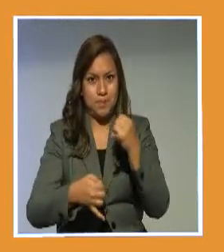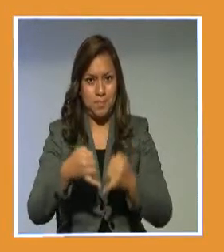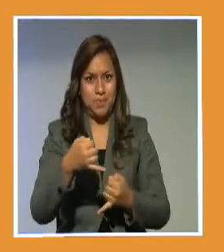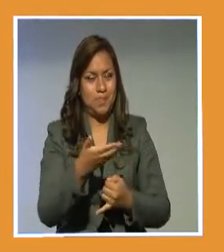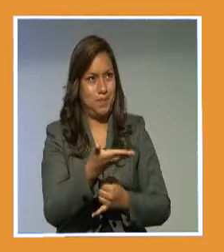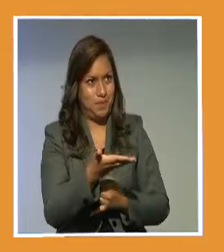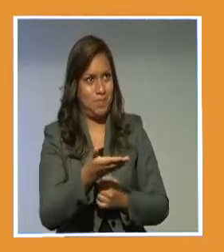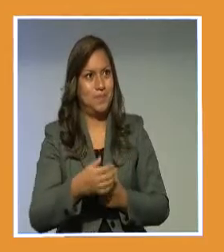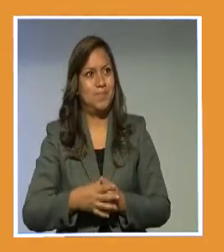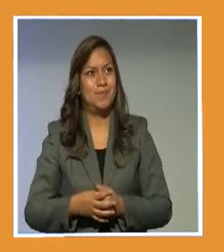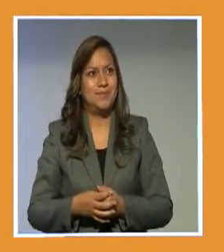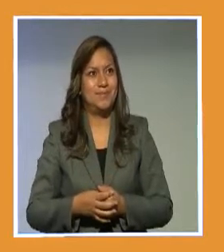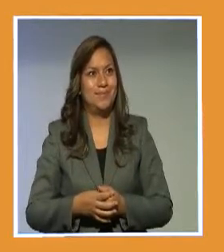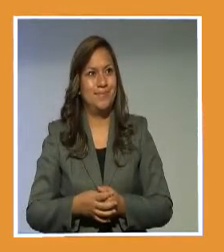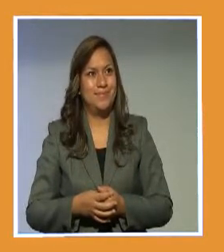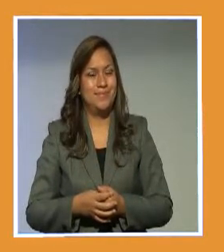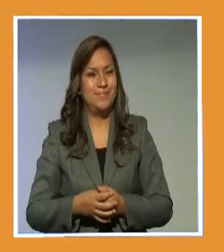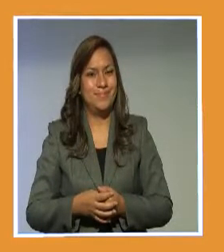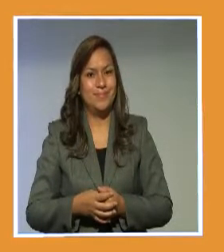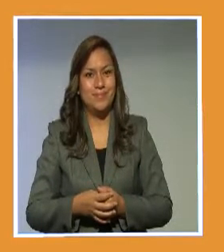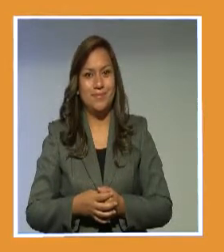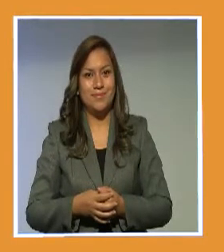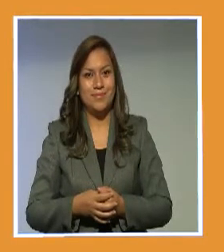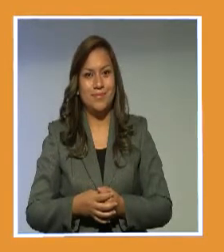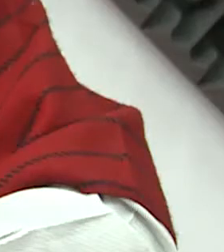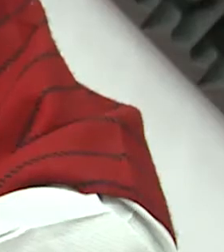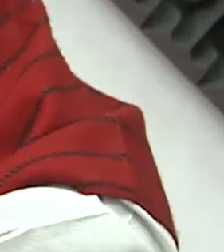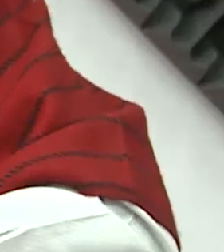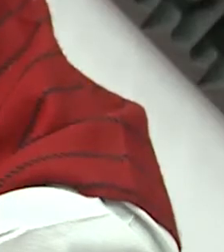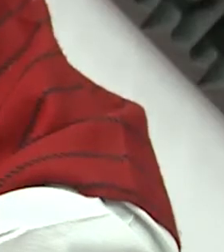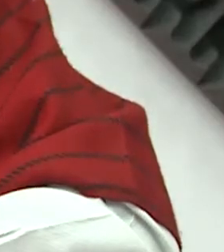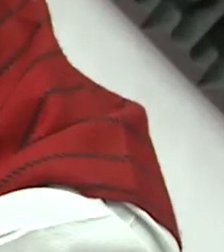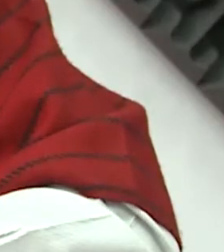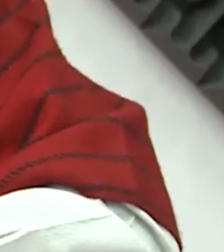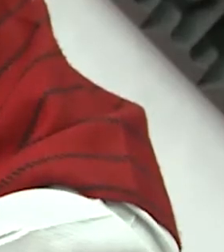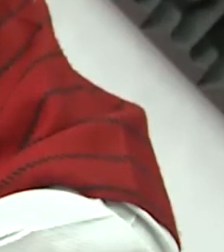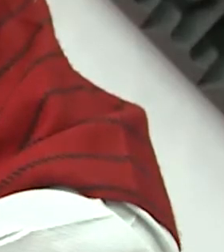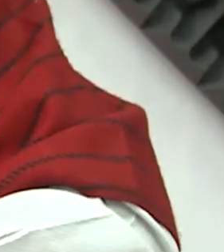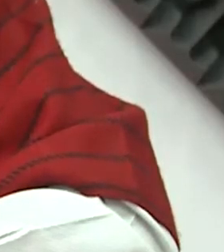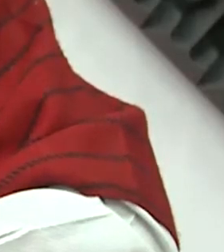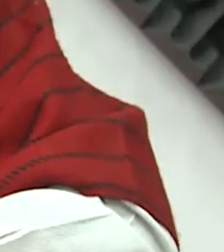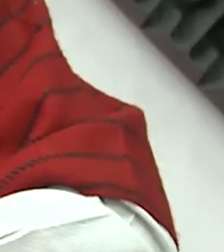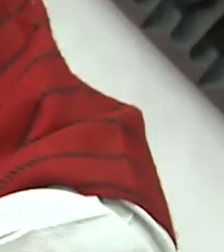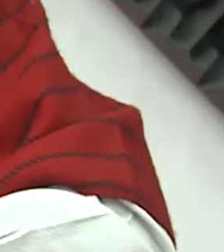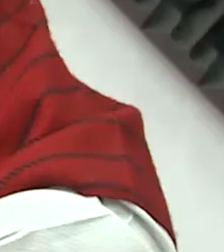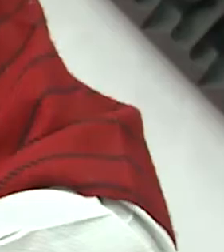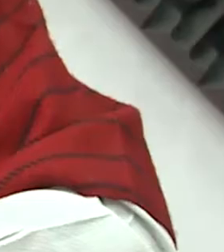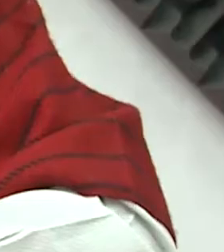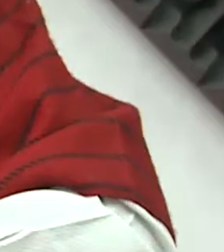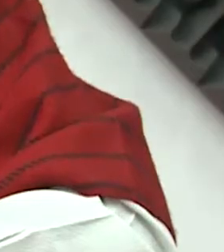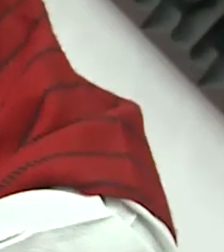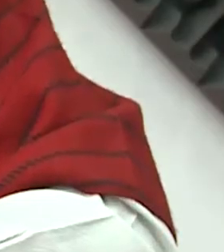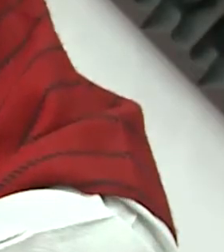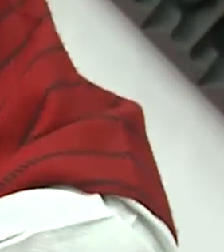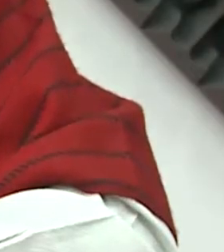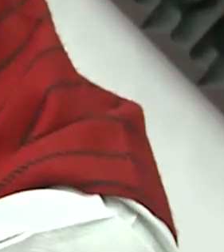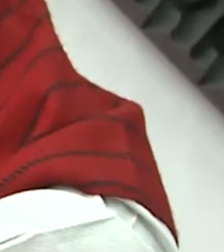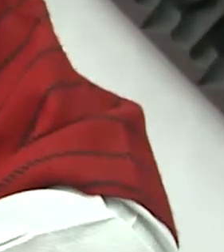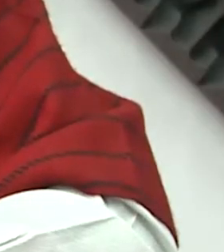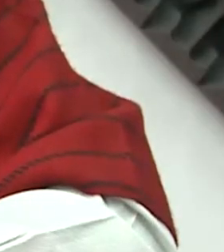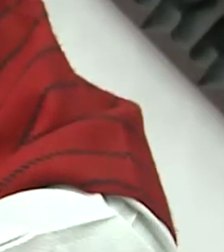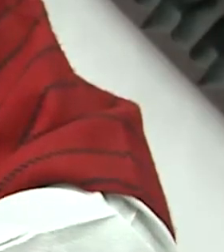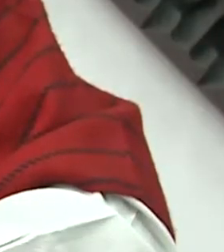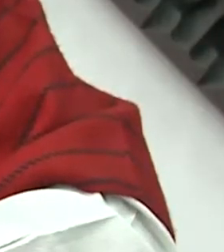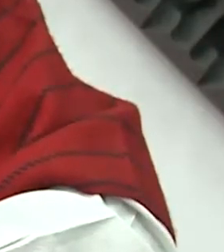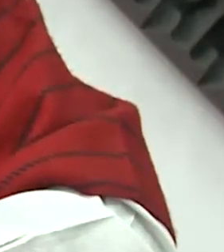y nos estamos despidiendo. Chinamikan, Mashi Ramón, Yukunchik Pishkaipi Mikan, Chikashna, Kai, contigo de ley Rimanakuita. Señora